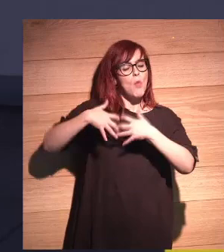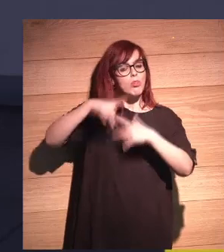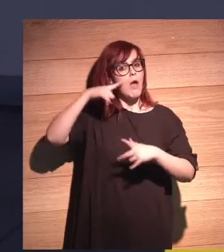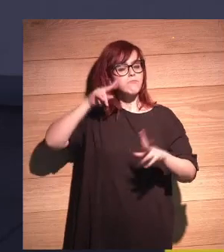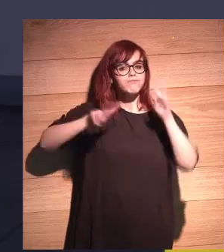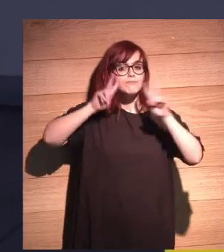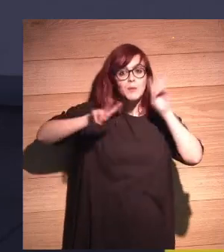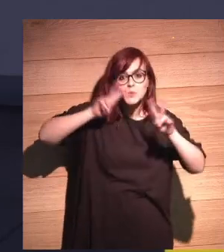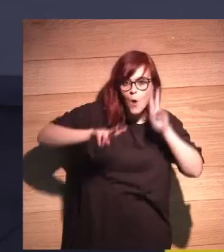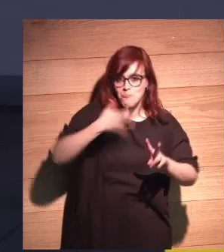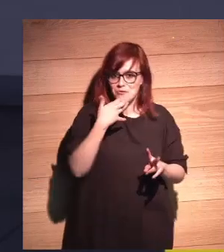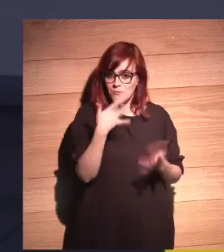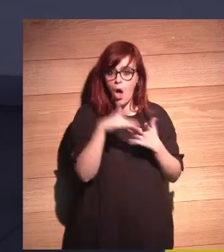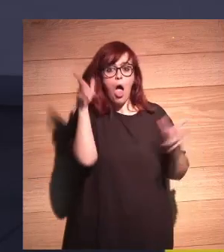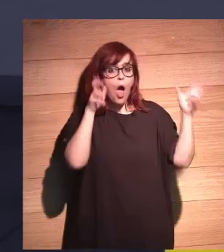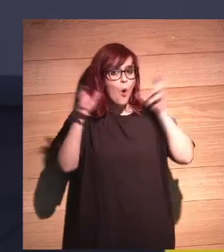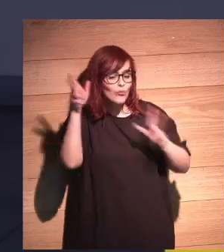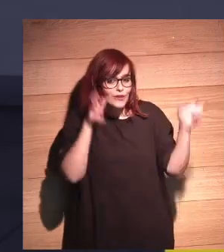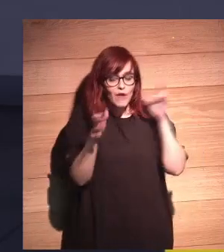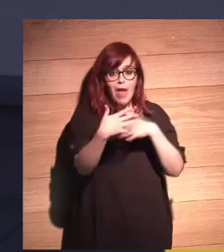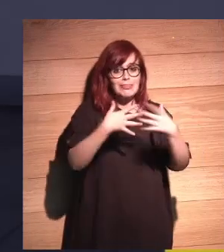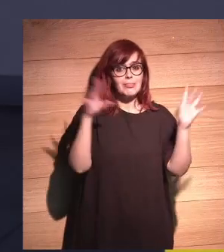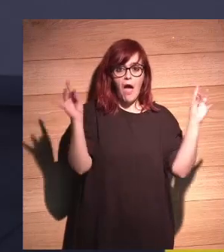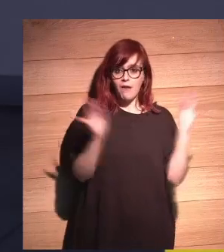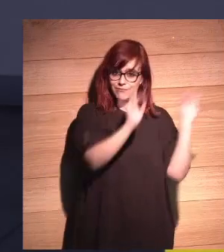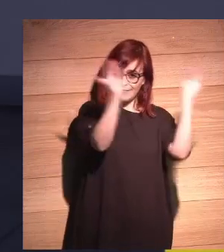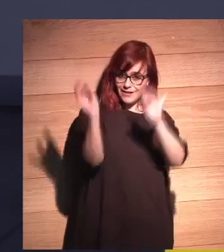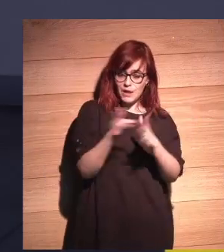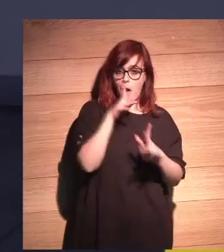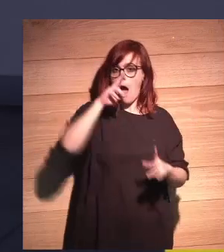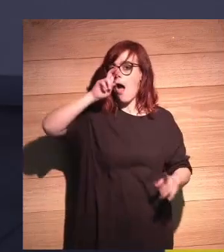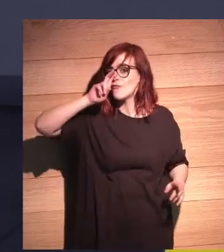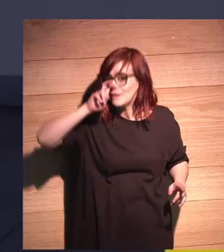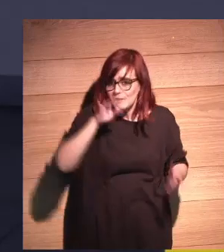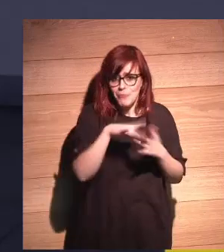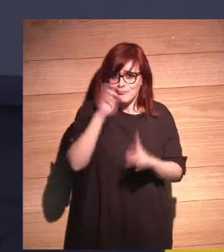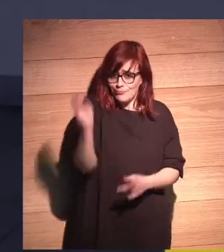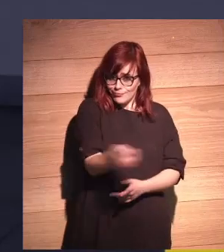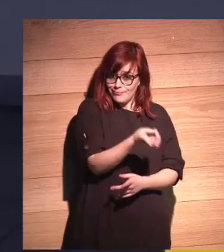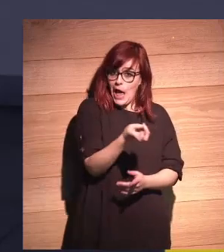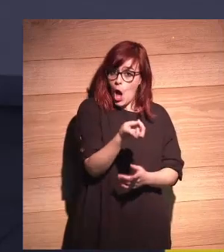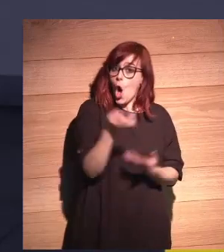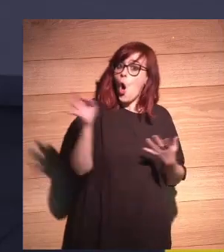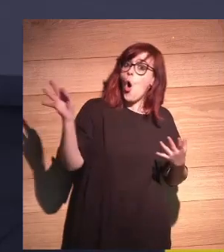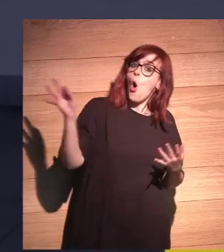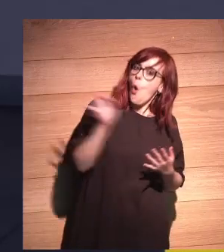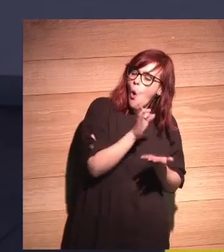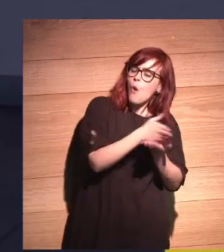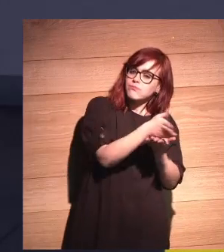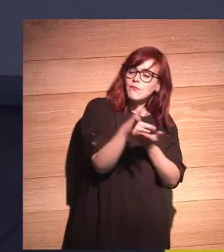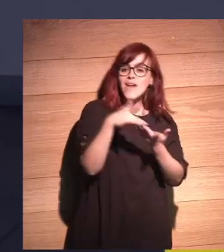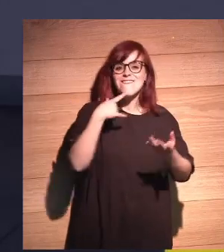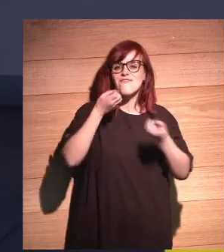de la información visual, auditiva, táctil, olfativa, etcétera. Y por otro lado puede